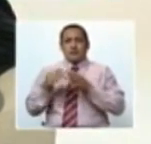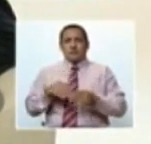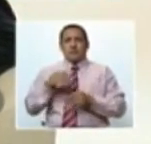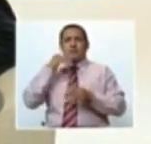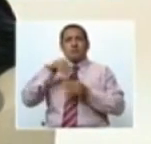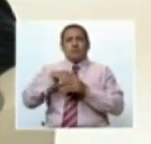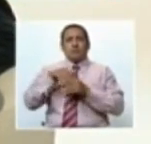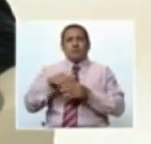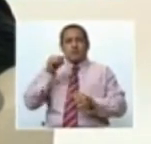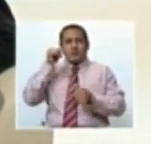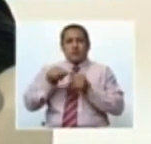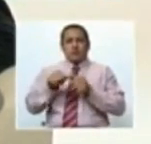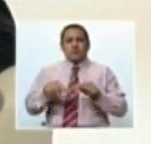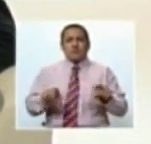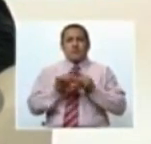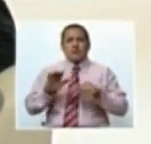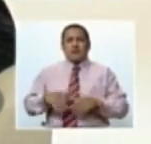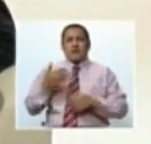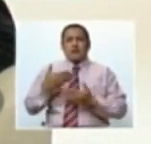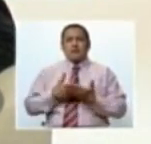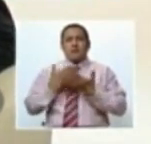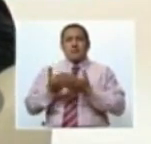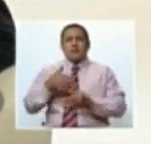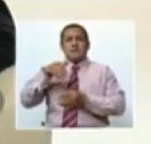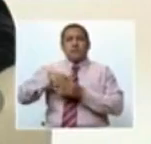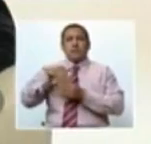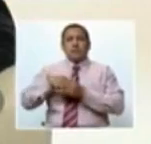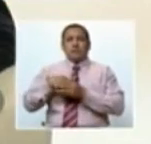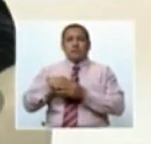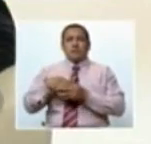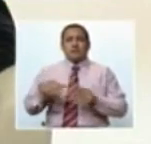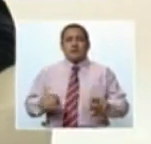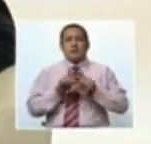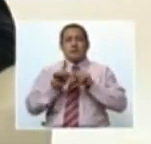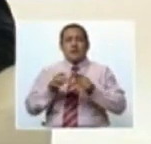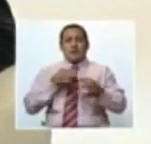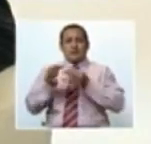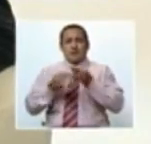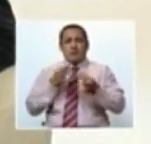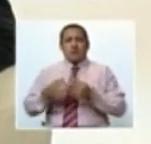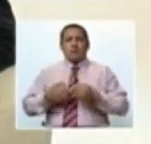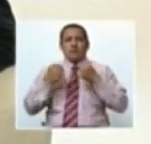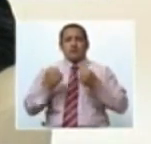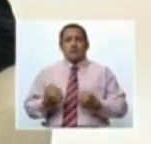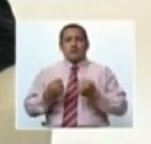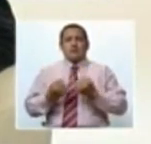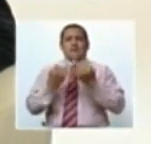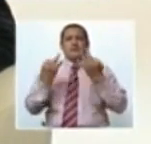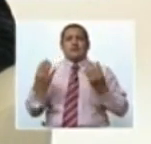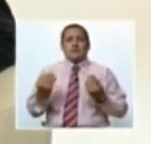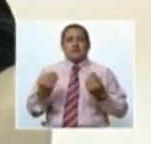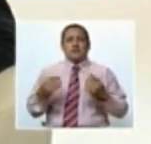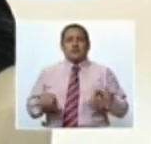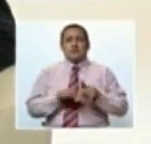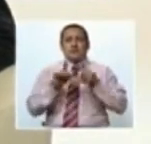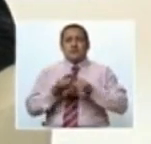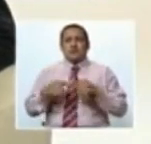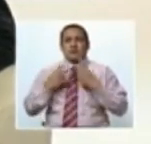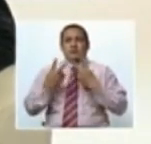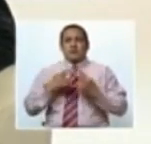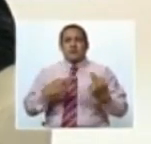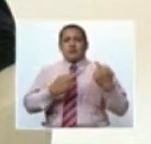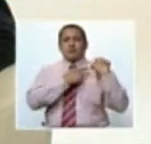de este voto singular, existe un fundamento de voto referido a la posición en mayoría, ¿no? Sí. Y